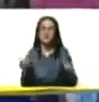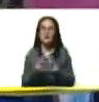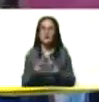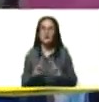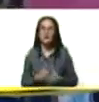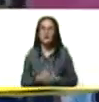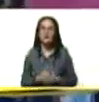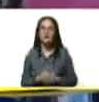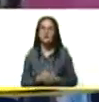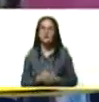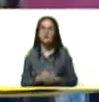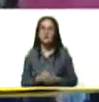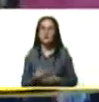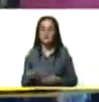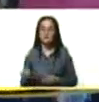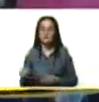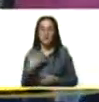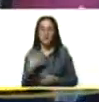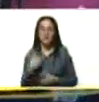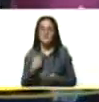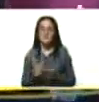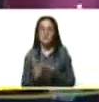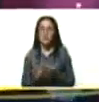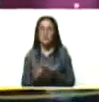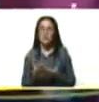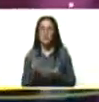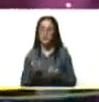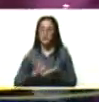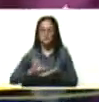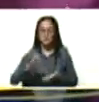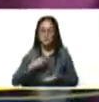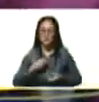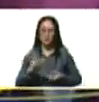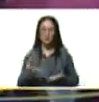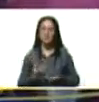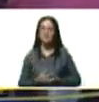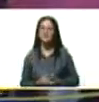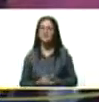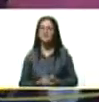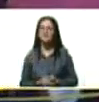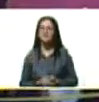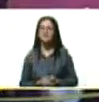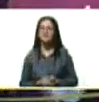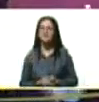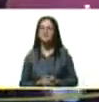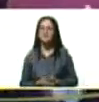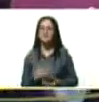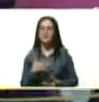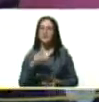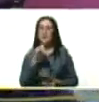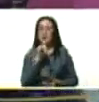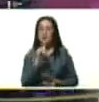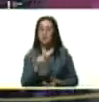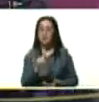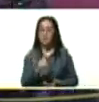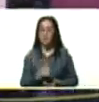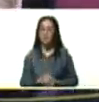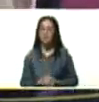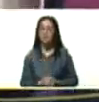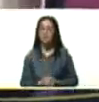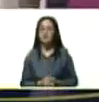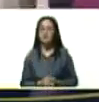me mandan la propuesta y cuenten con todos los recursos. Yo quiero anunciar, por favor, vicepresidenta,